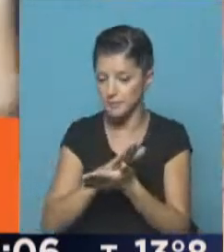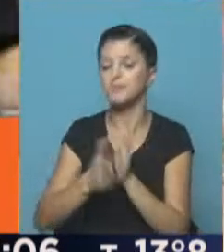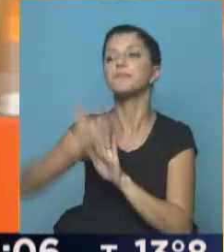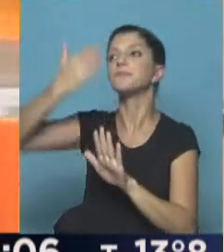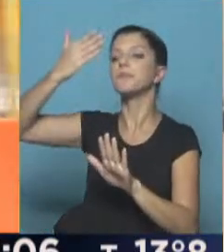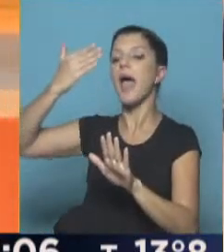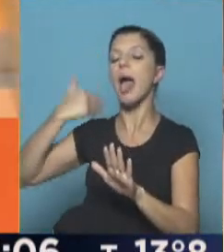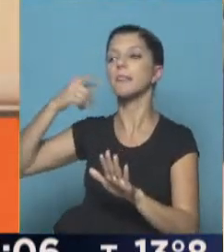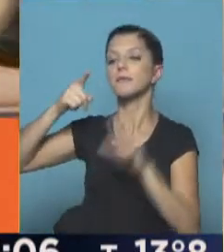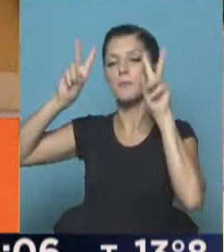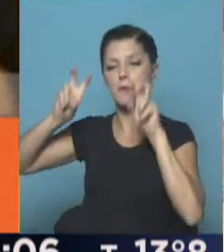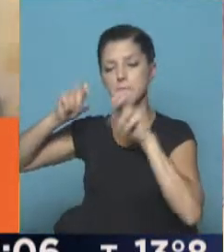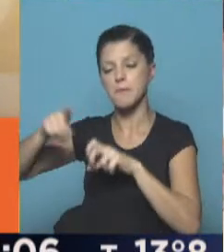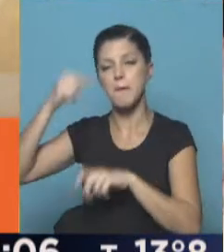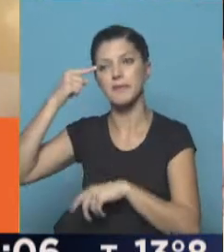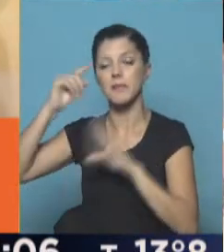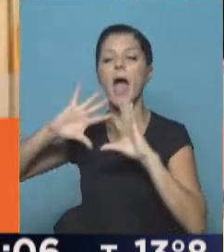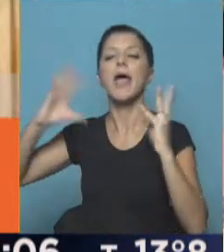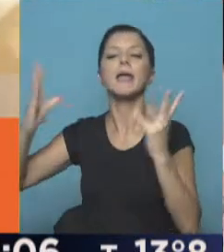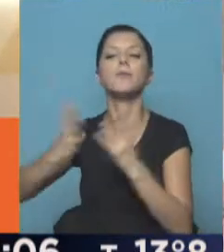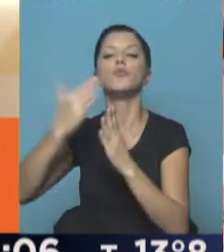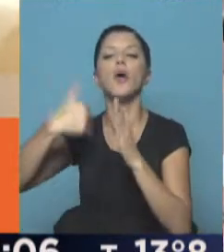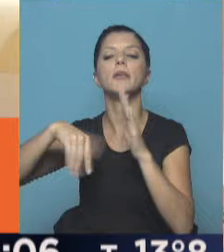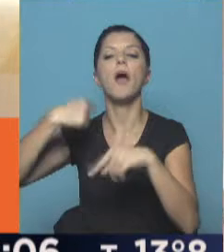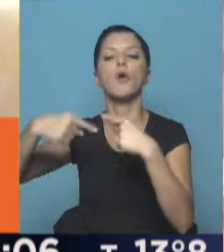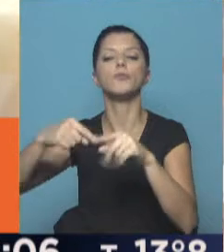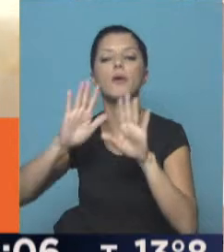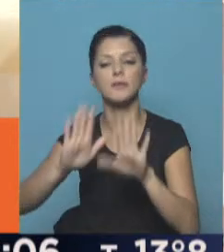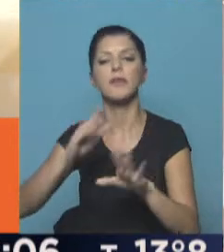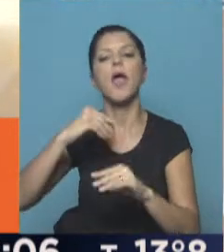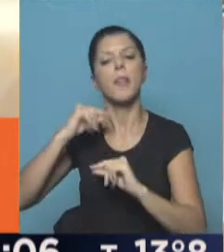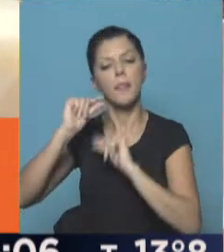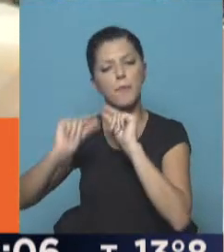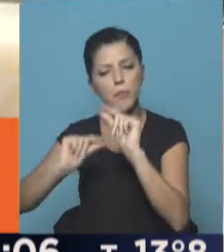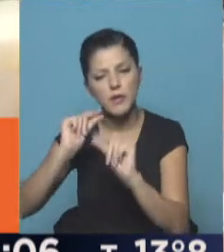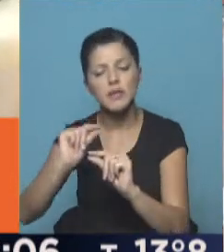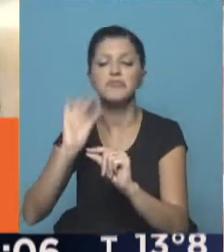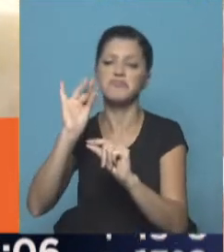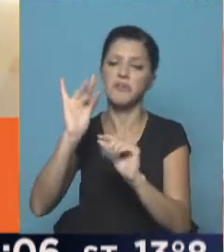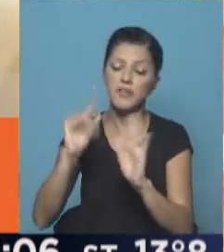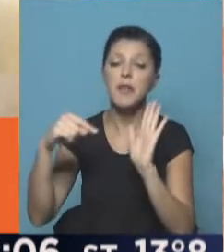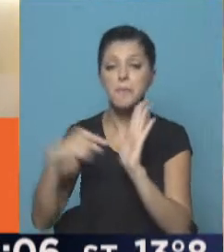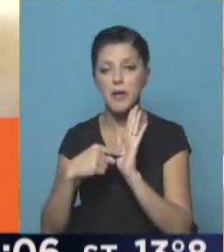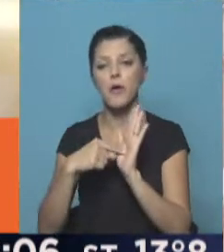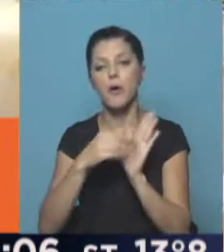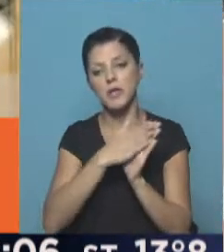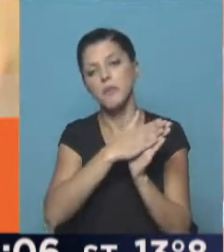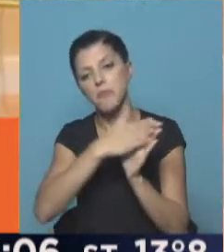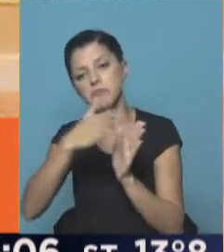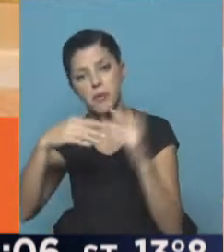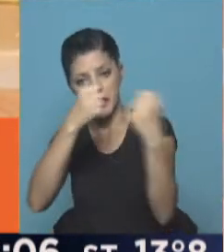todo, se pensaba que el mundo iba a seguir en una trayectoria de manera más lenta, de manera más dificultosa, pero habría un amplio